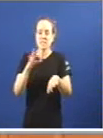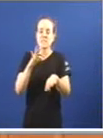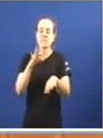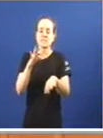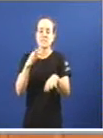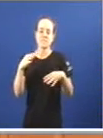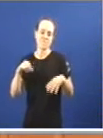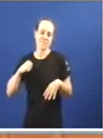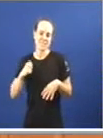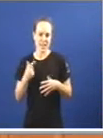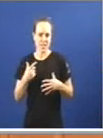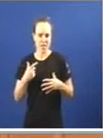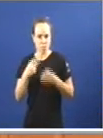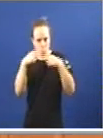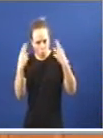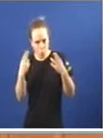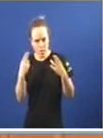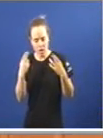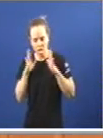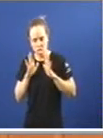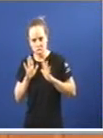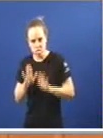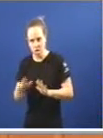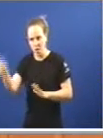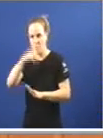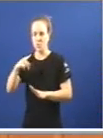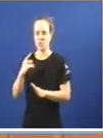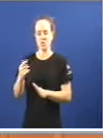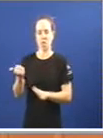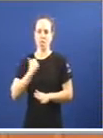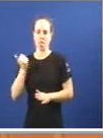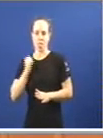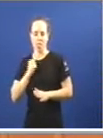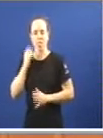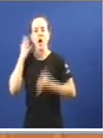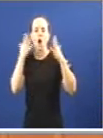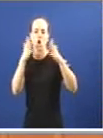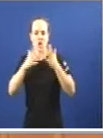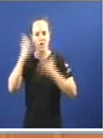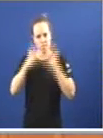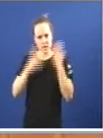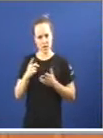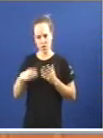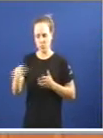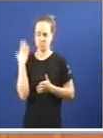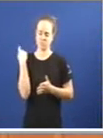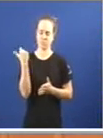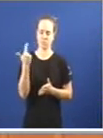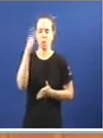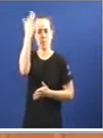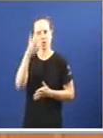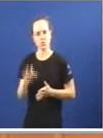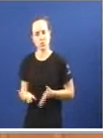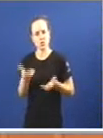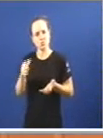merece ustedes se reparten los consejos de administración señor conselleiro vengan de aprobar precisamente uns orzamentos nos que non